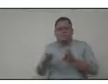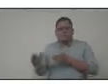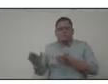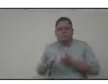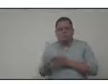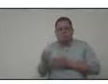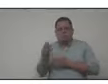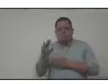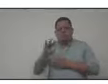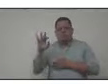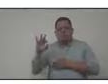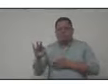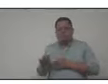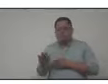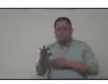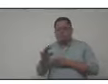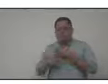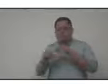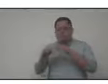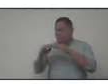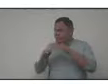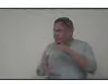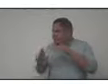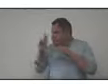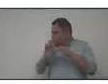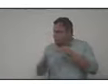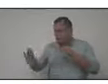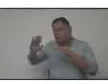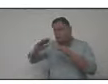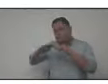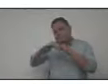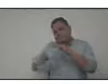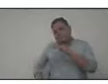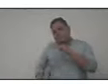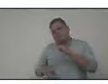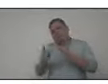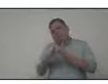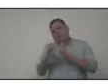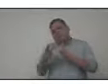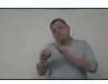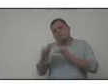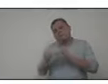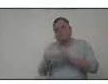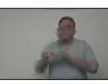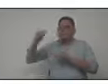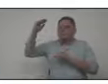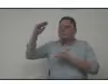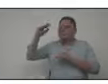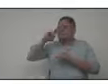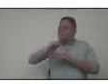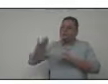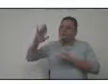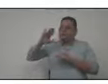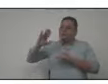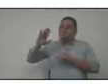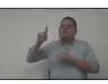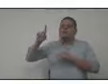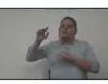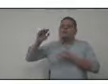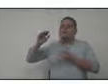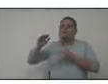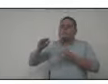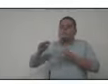materna, estamos por debajo del nivel nacional. En el 2020 estuvimos por encima del nivel nacional y ustedes han escuchado